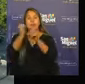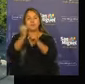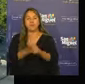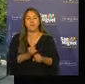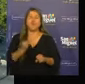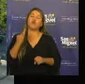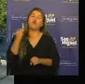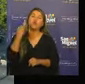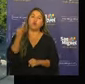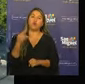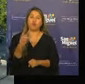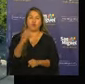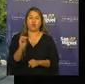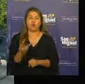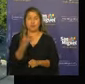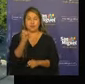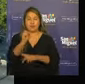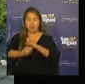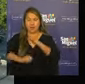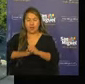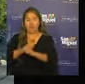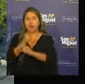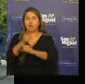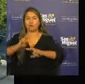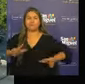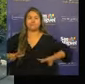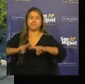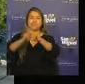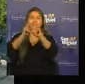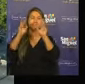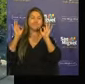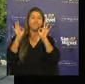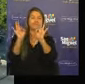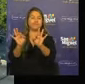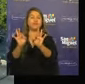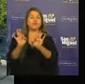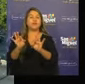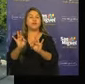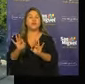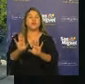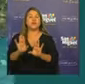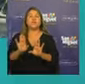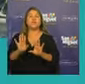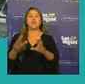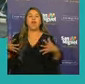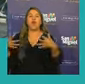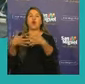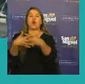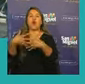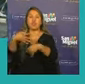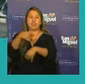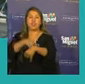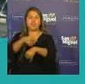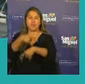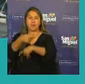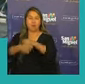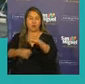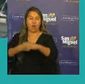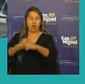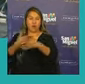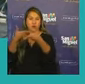futuro, moderno, con infraestructura ad hoc, de acuerdo a los tiempos y